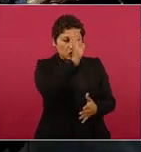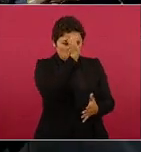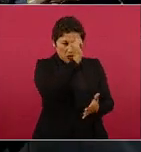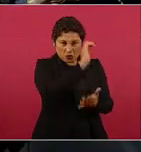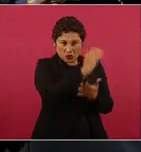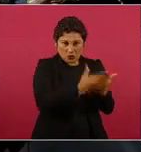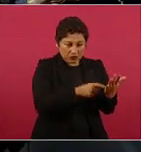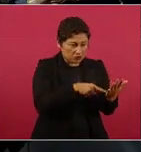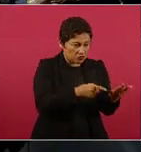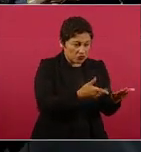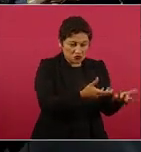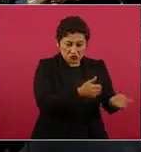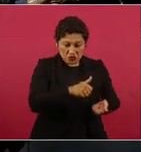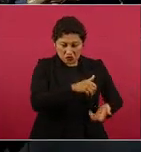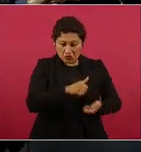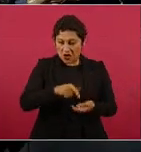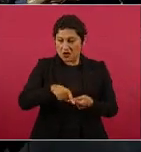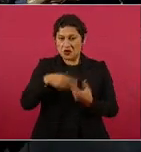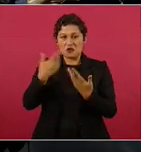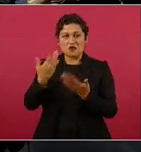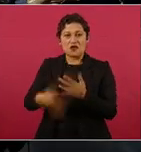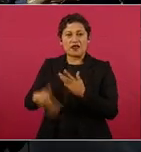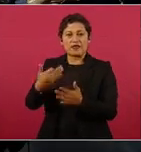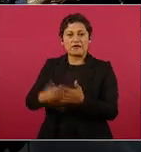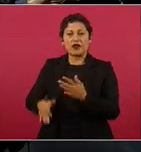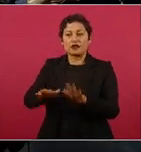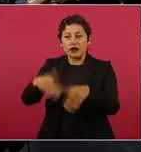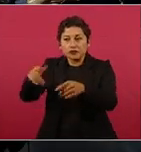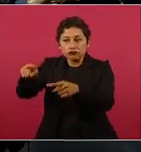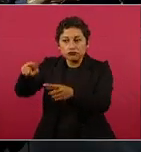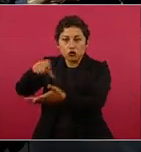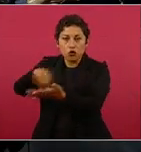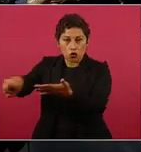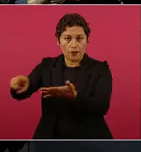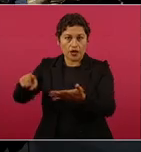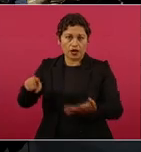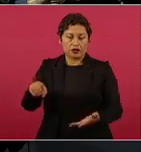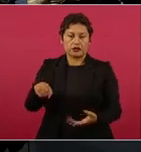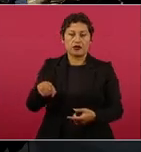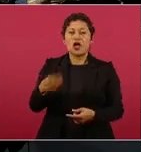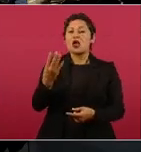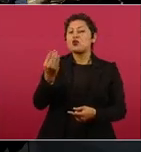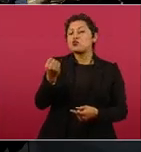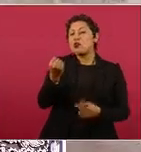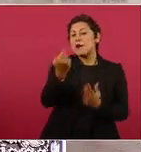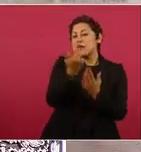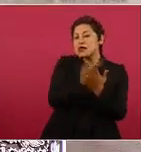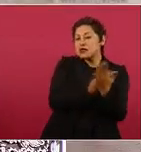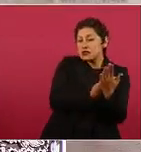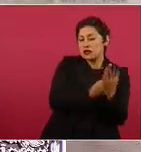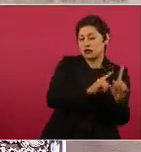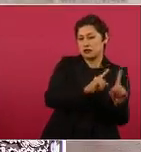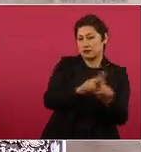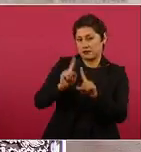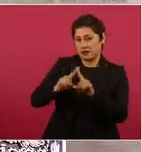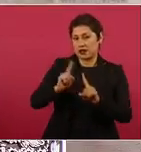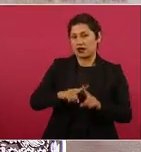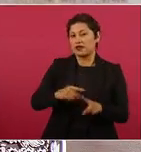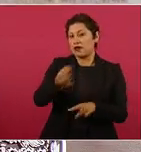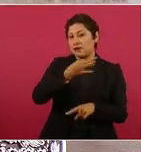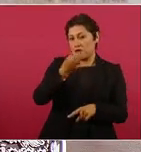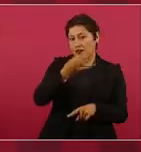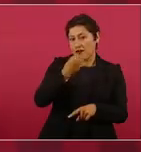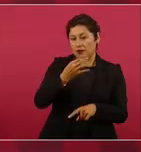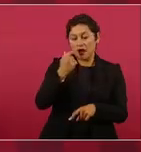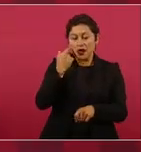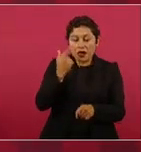Son más de 1,600 claves diferentes de medicamentos para saber cuándo hubiera ocurrido una compra fuera de los